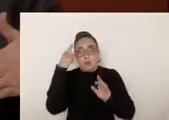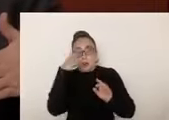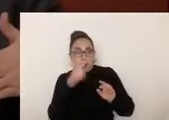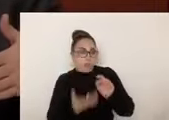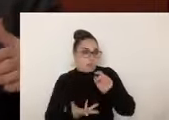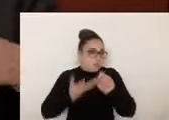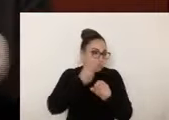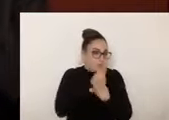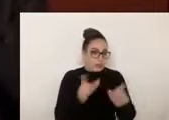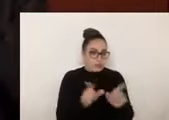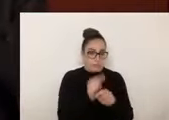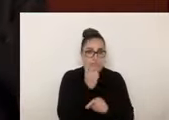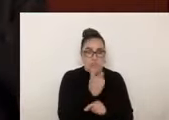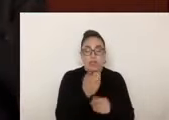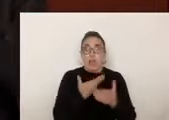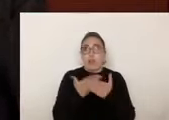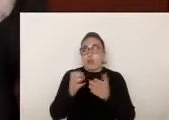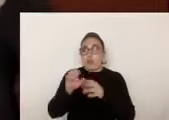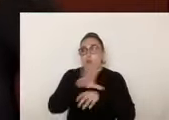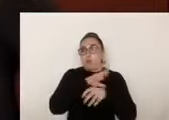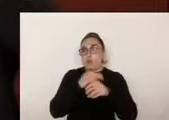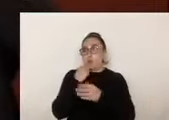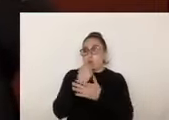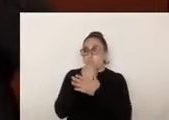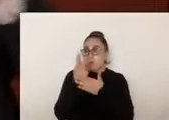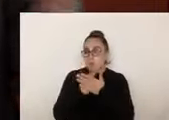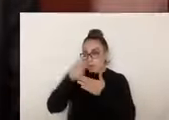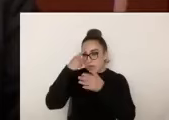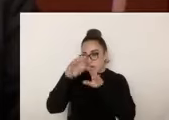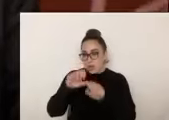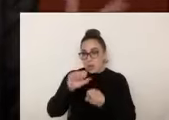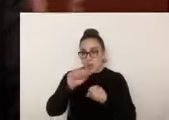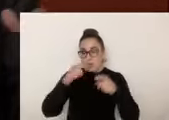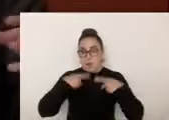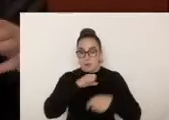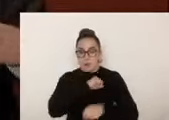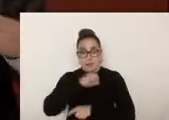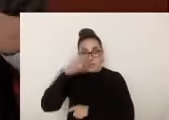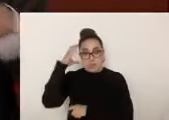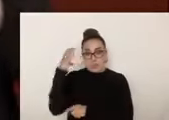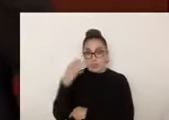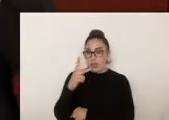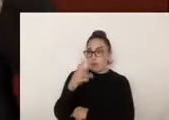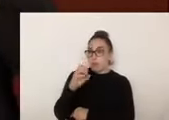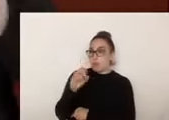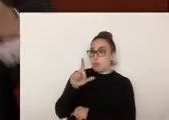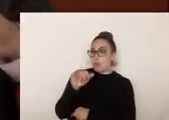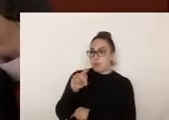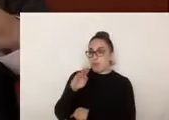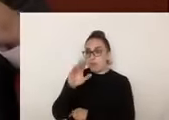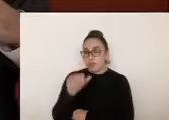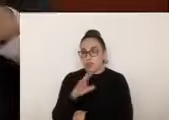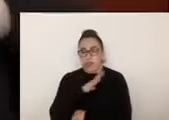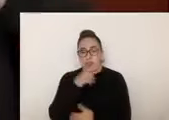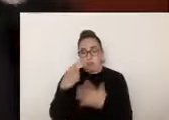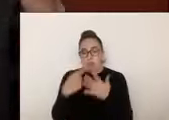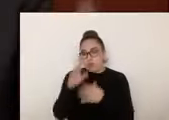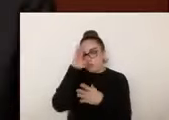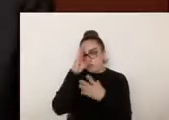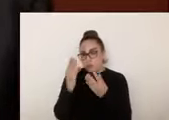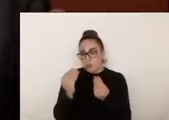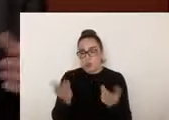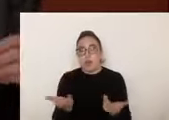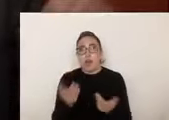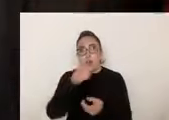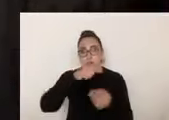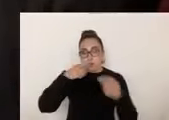criminal. Y la política criminal es extensísima. Por supuesto, vamos, no para en la teoría jurídica del delito, obviamente